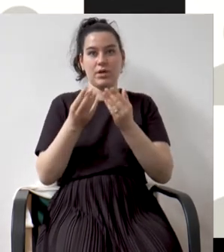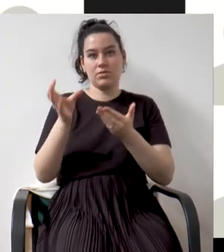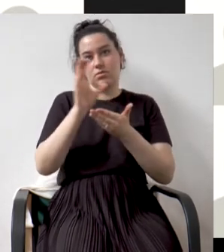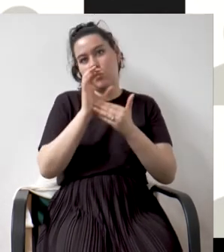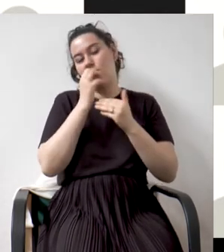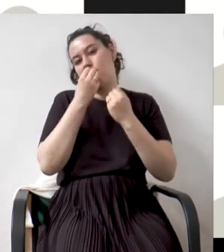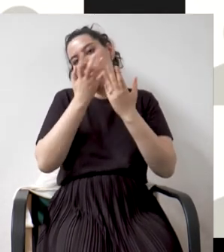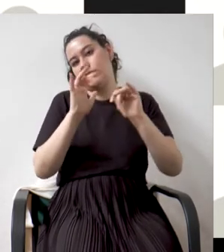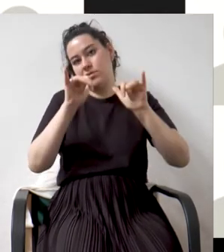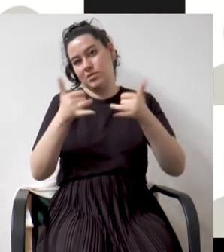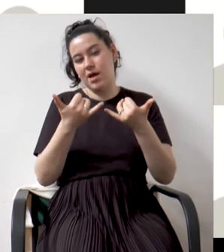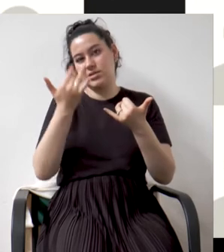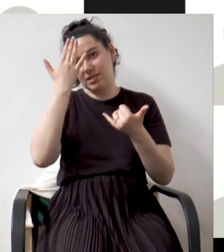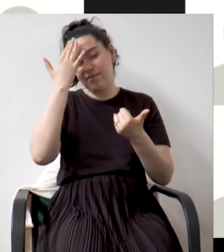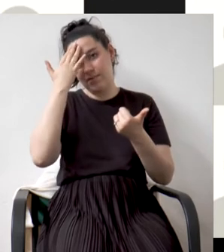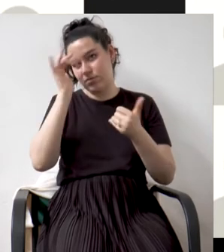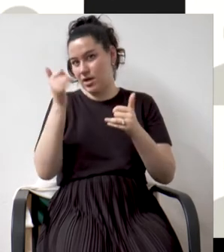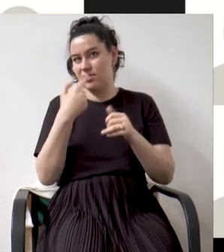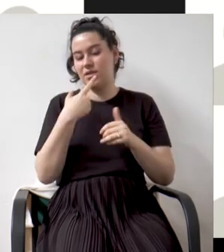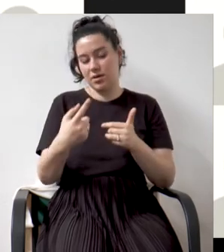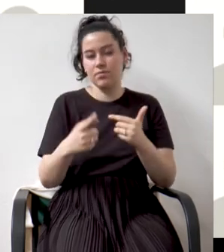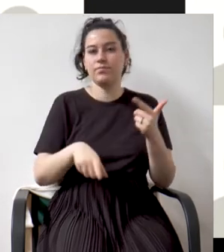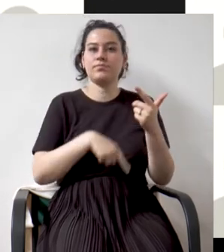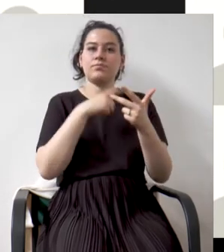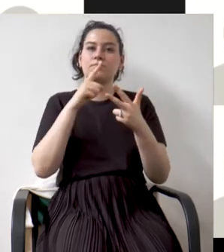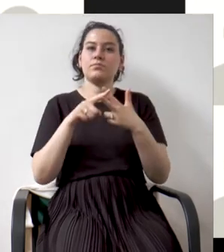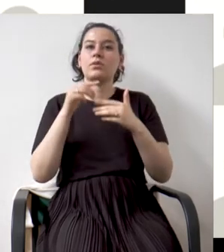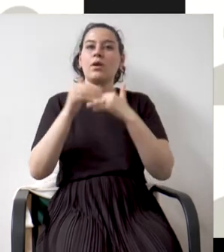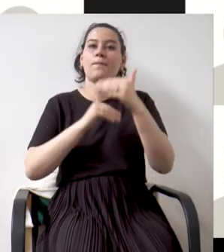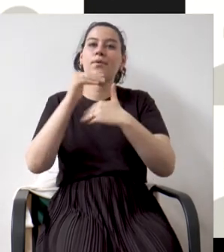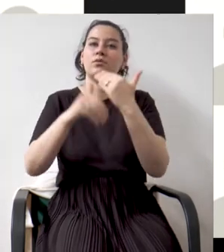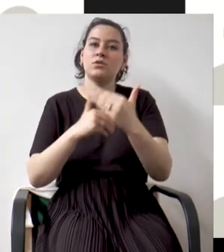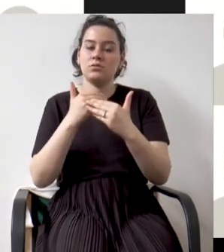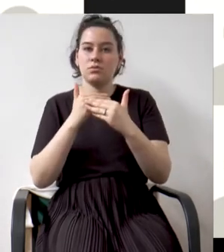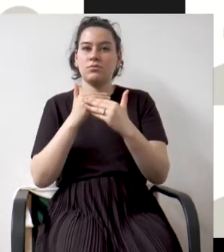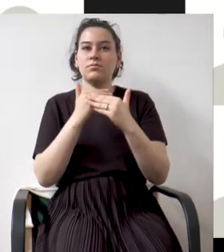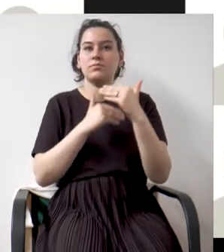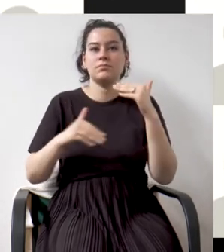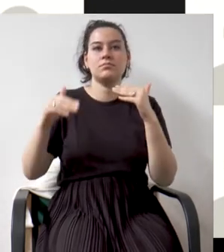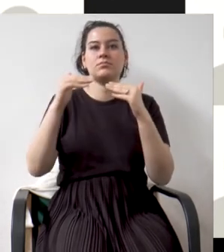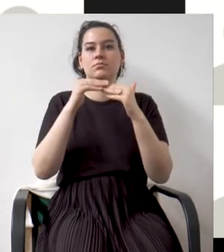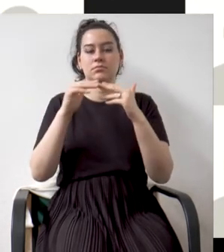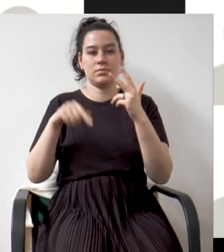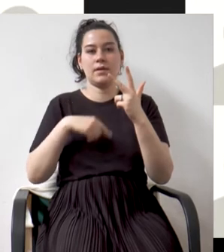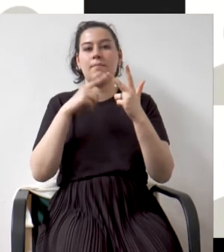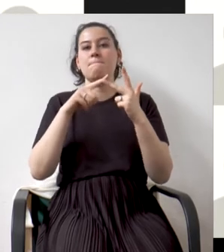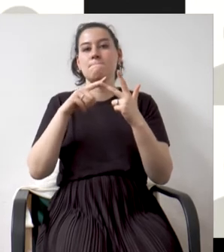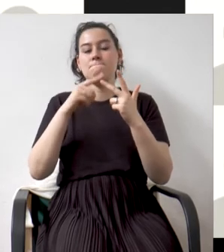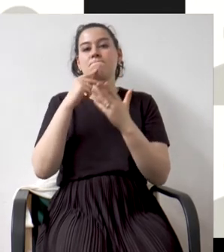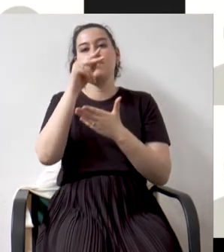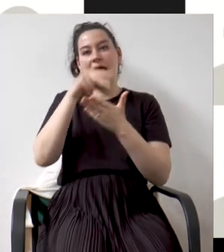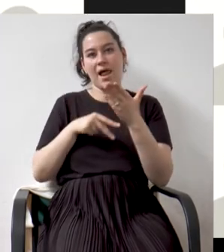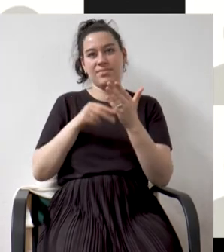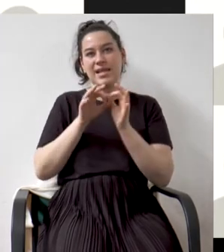que ya se fue mencionado, el proceso de departamentalización y el plan estratégico.